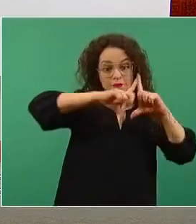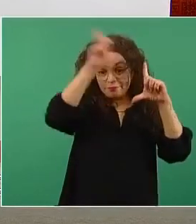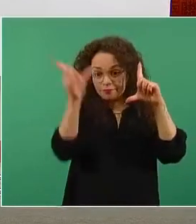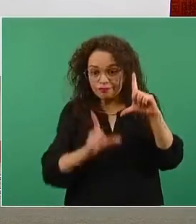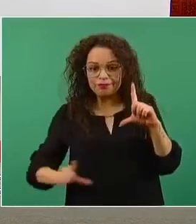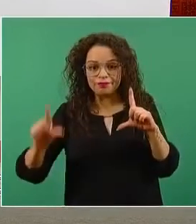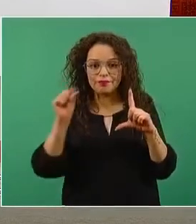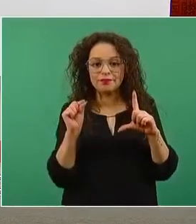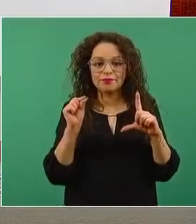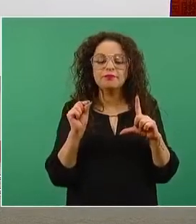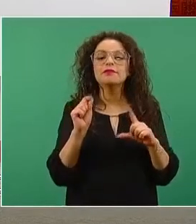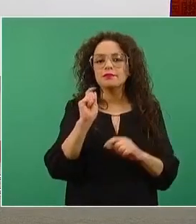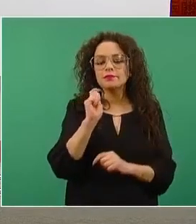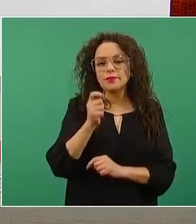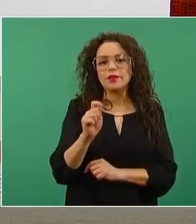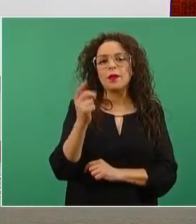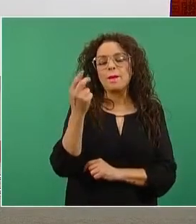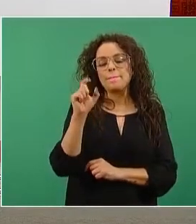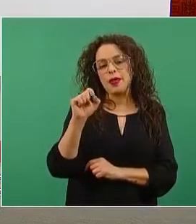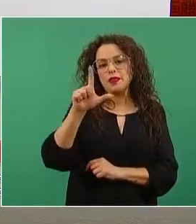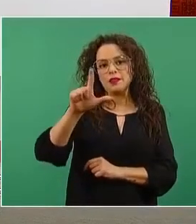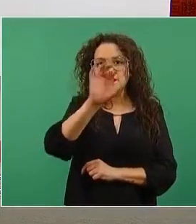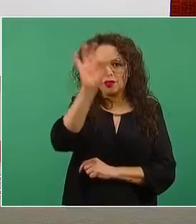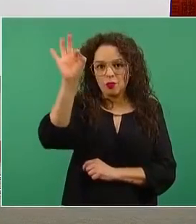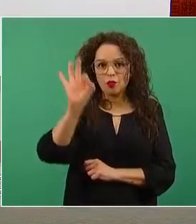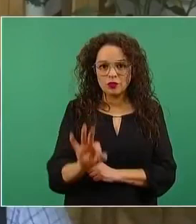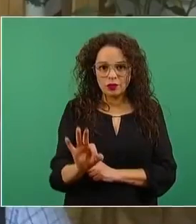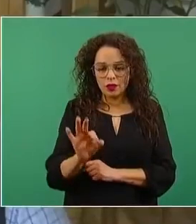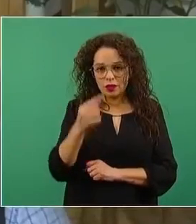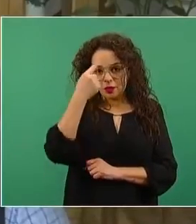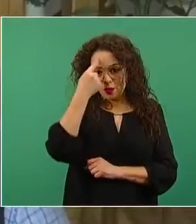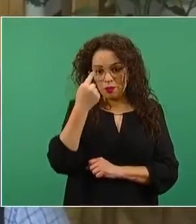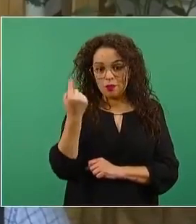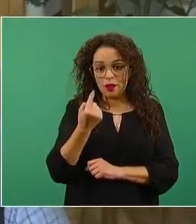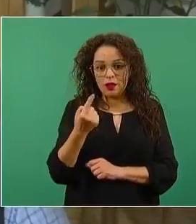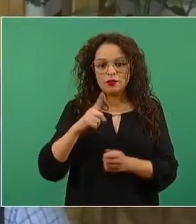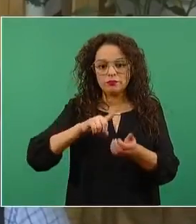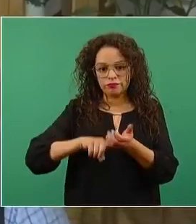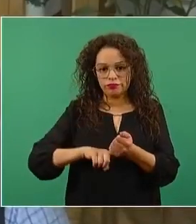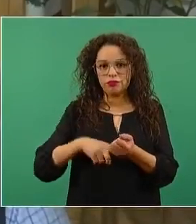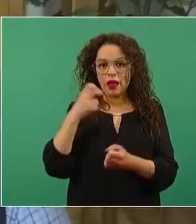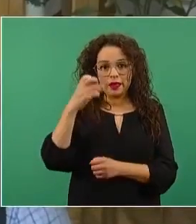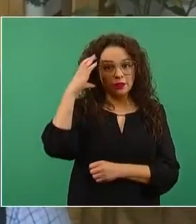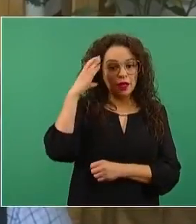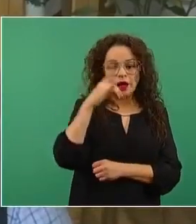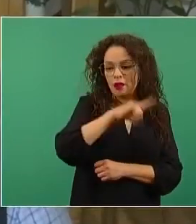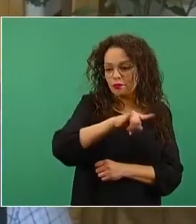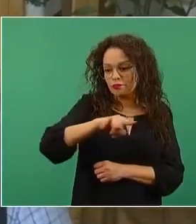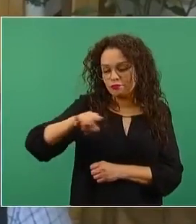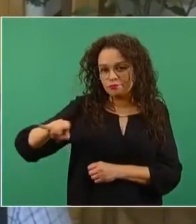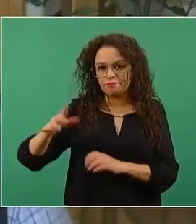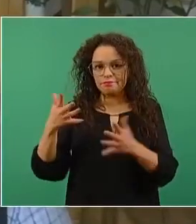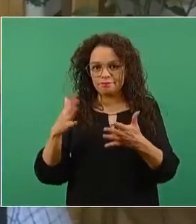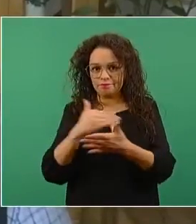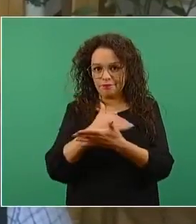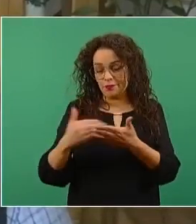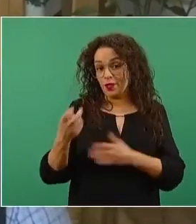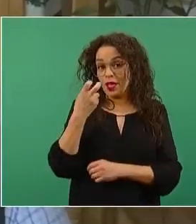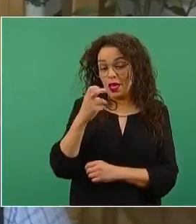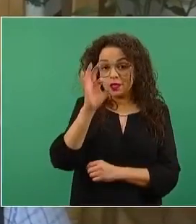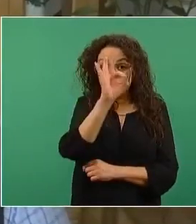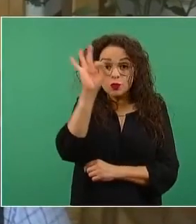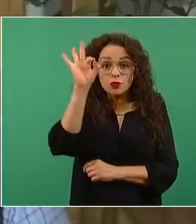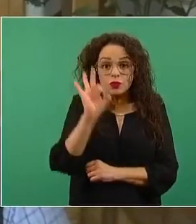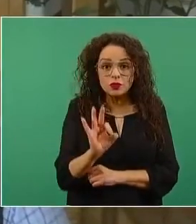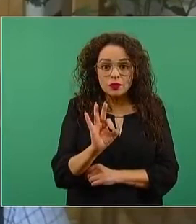pueda ser de un 27% para efecto de la media de todas estas camas, y que para ese porcentaje, pues